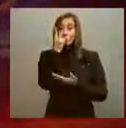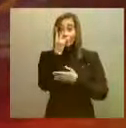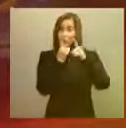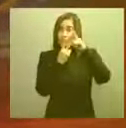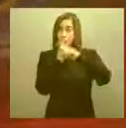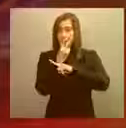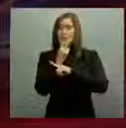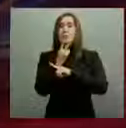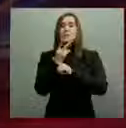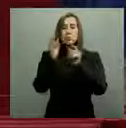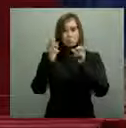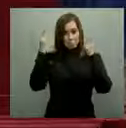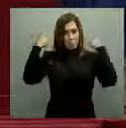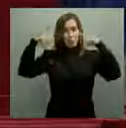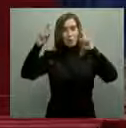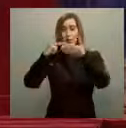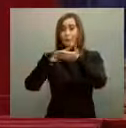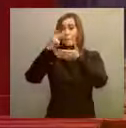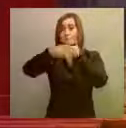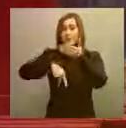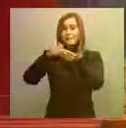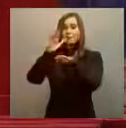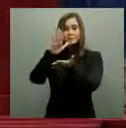nuestra realidad y a la situación que atravesábamos.